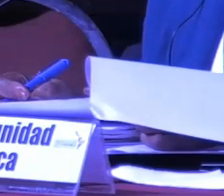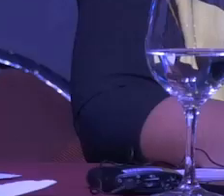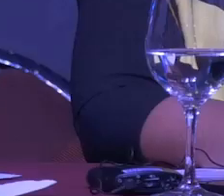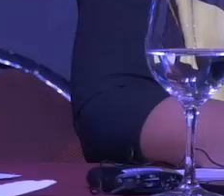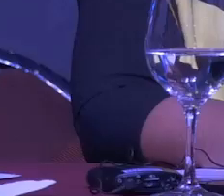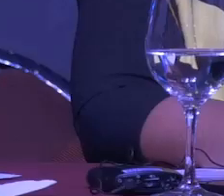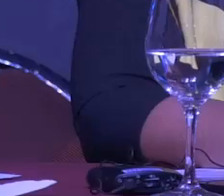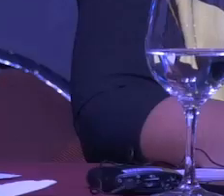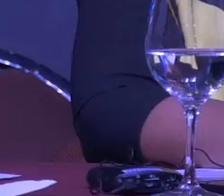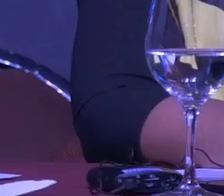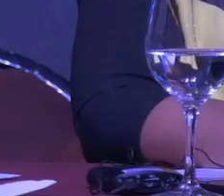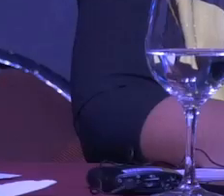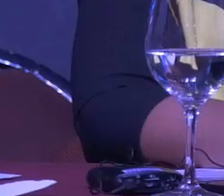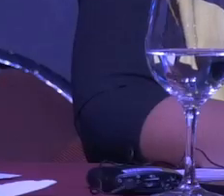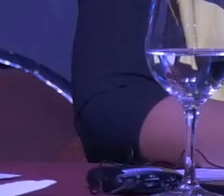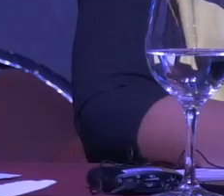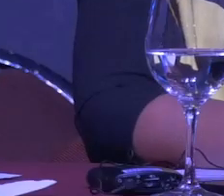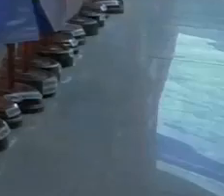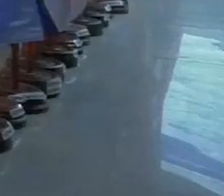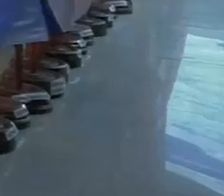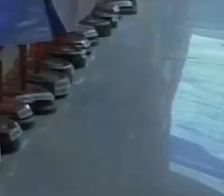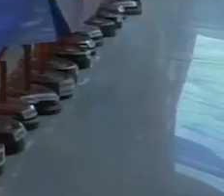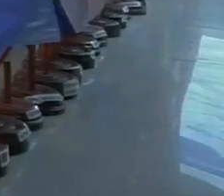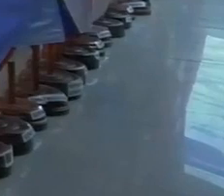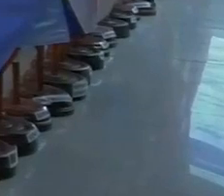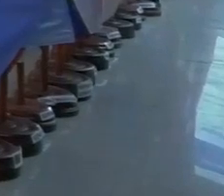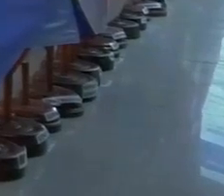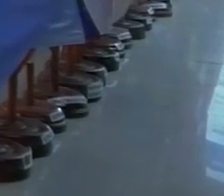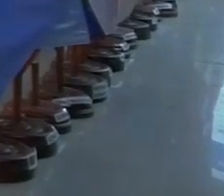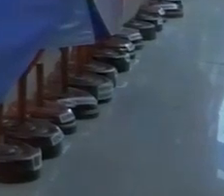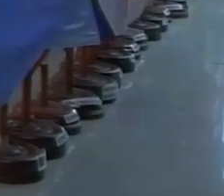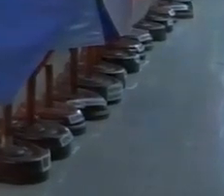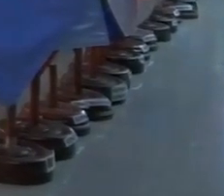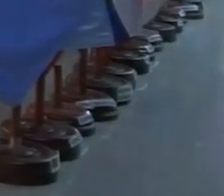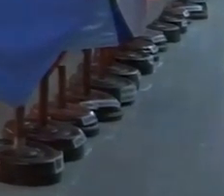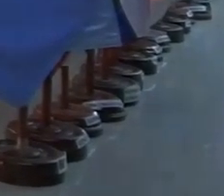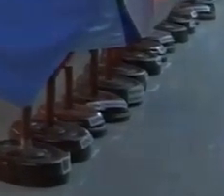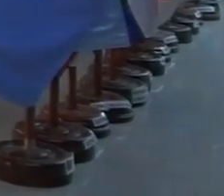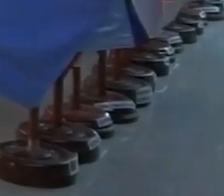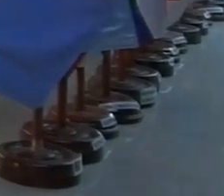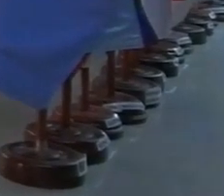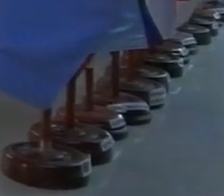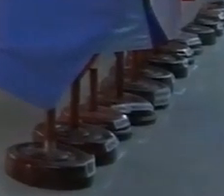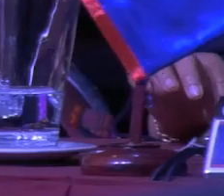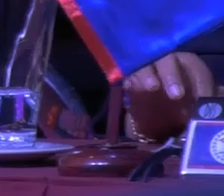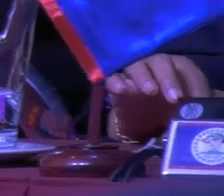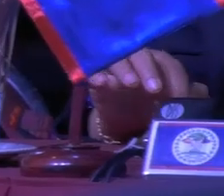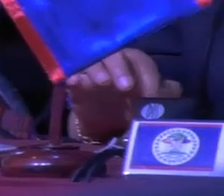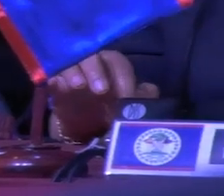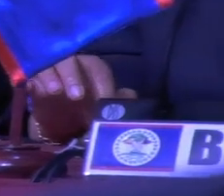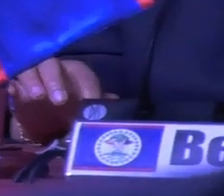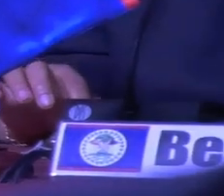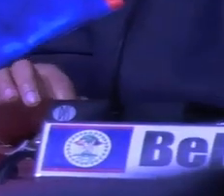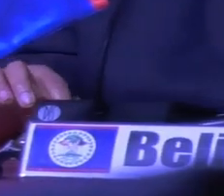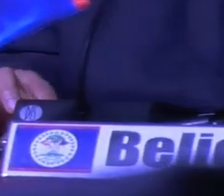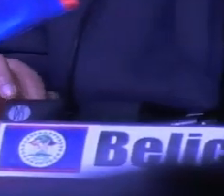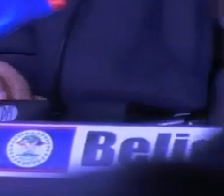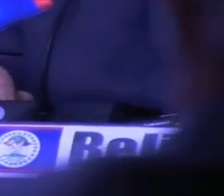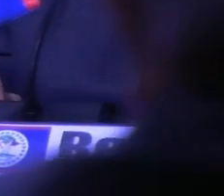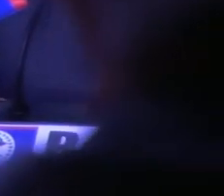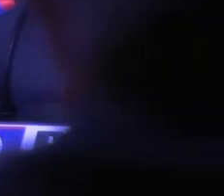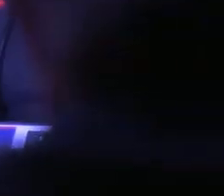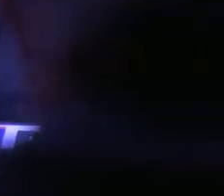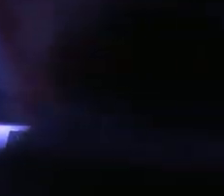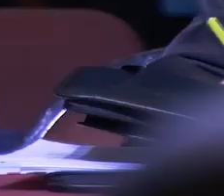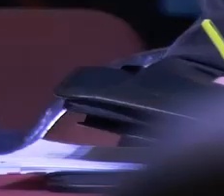América Latina y el Caribe para la implementación del ODS 4, Educación 2030, dando seguimiento a los compromisos de la Declaración